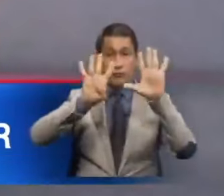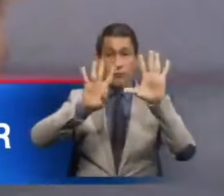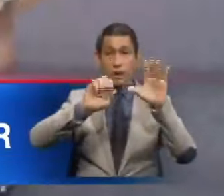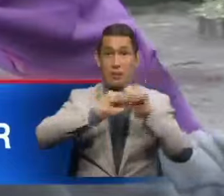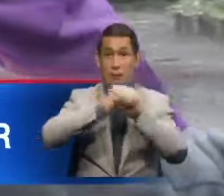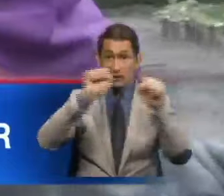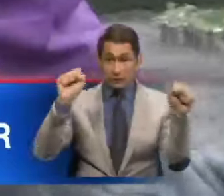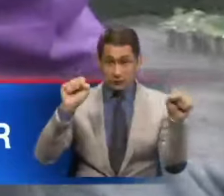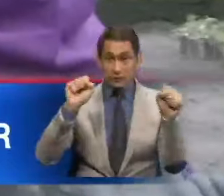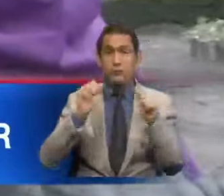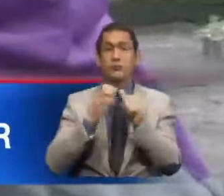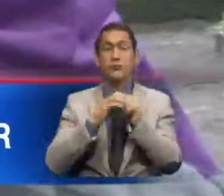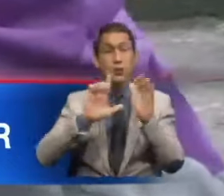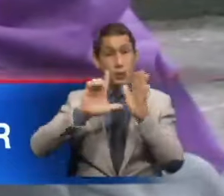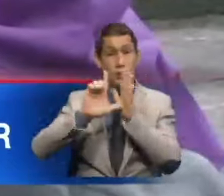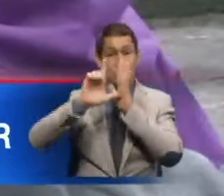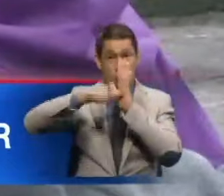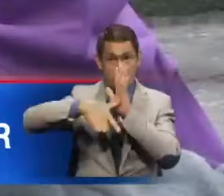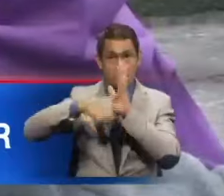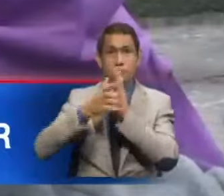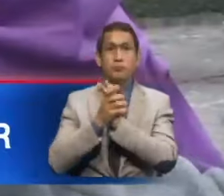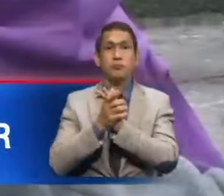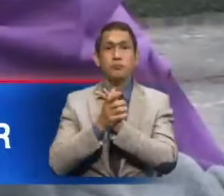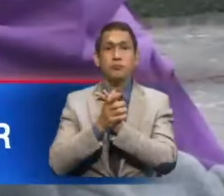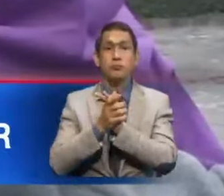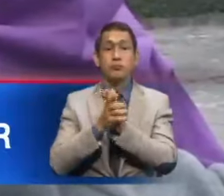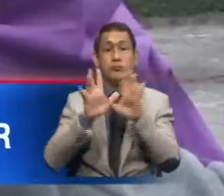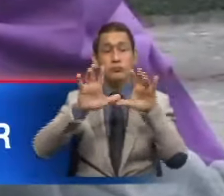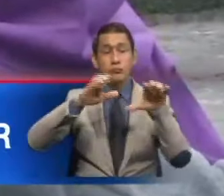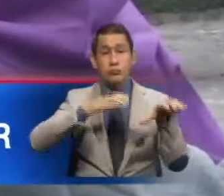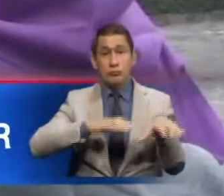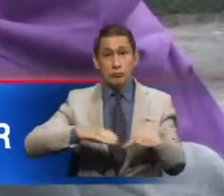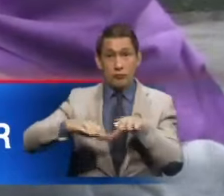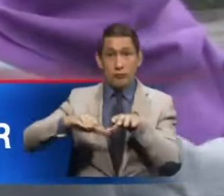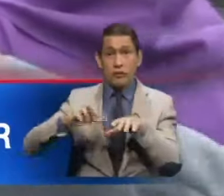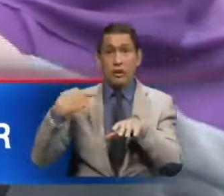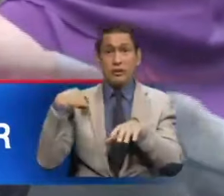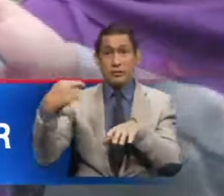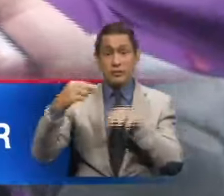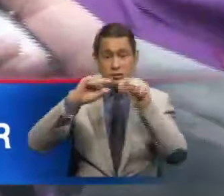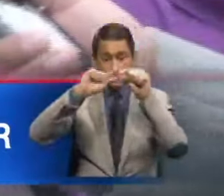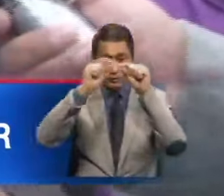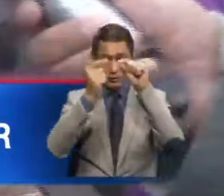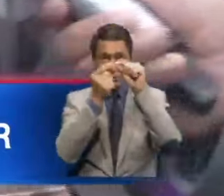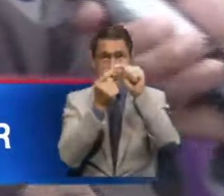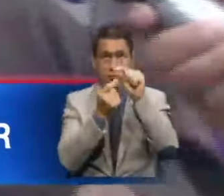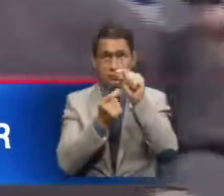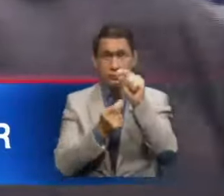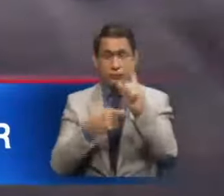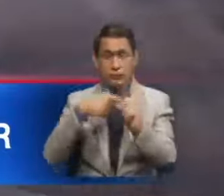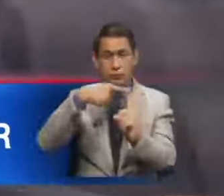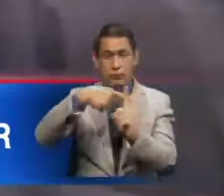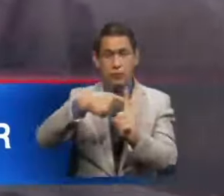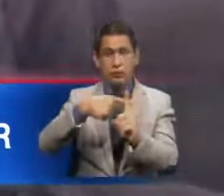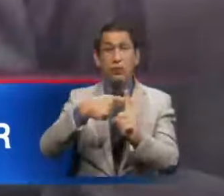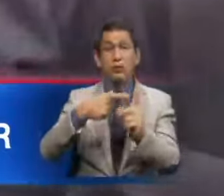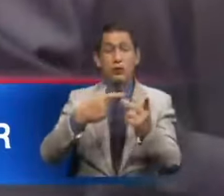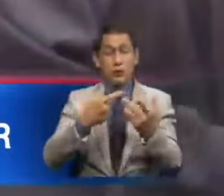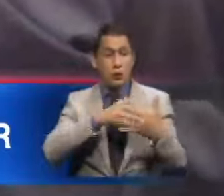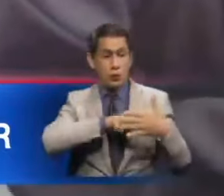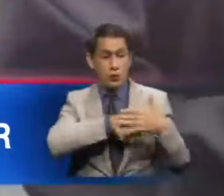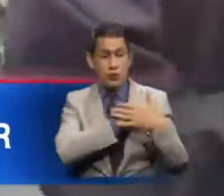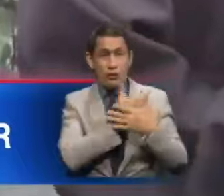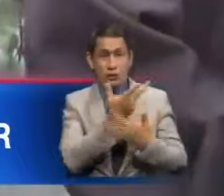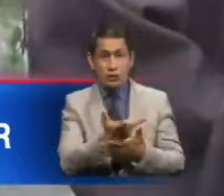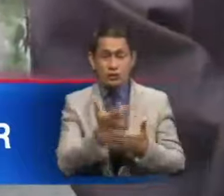Luego tenemos una parte de espiritual que es el rezo del Santo Rosario. También habrá confesiones. Y a